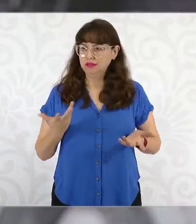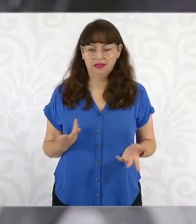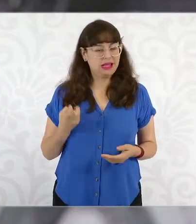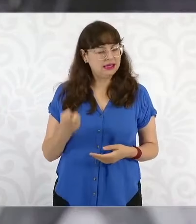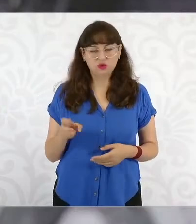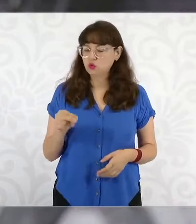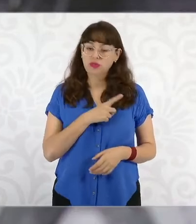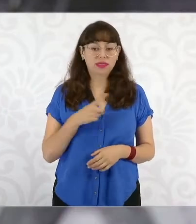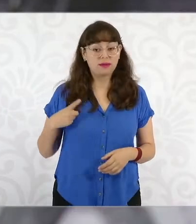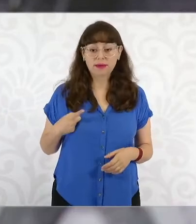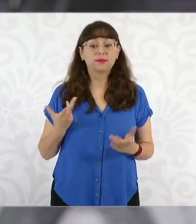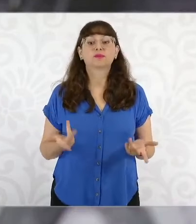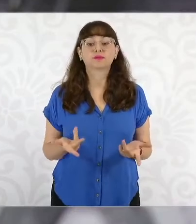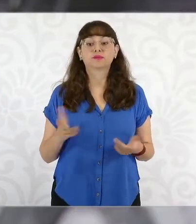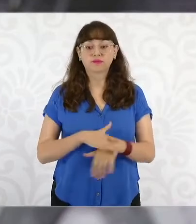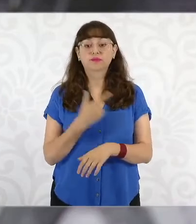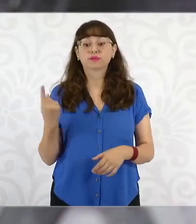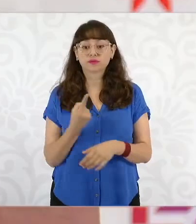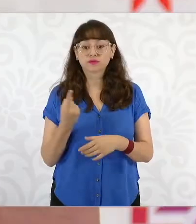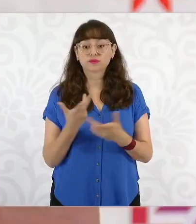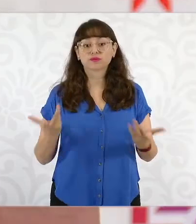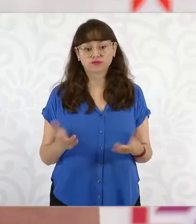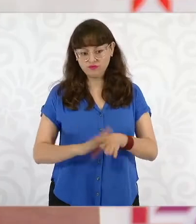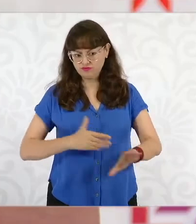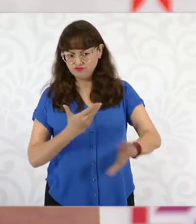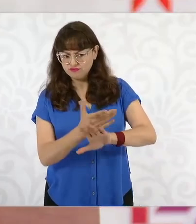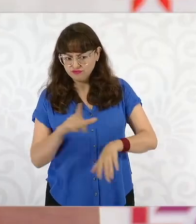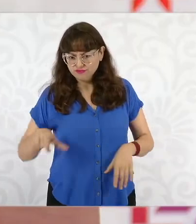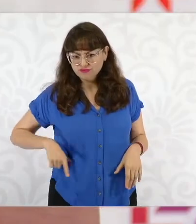contra de gobiernos o en contra de movimientos.